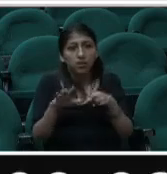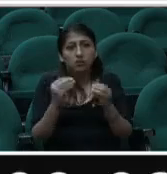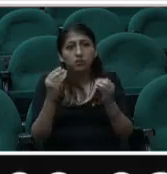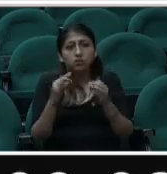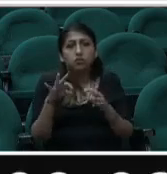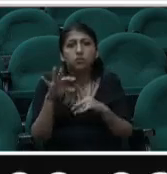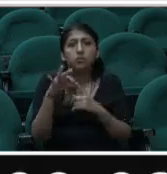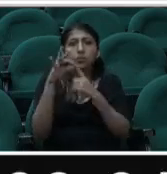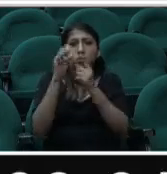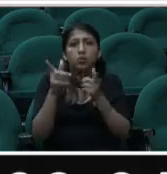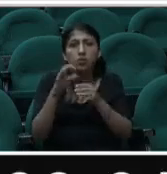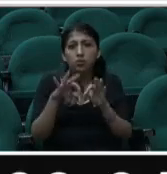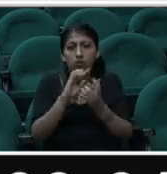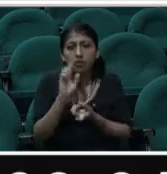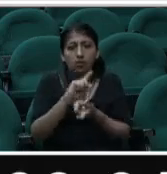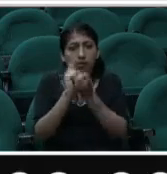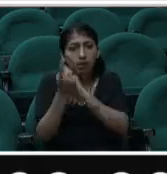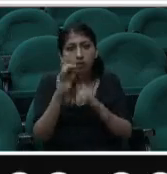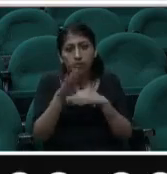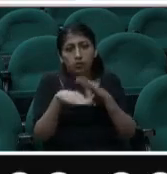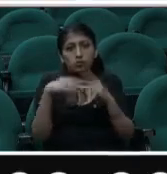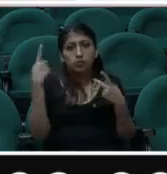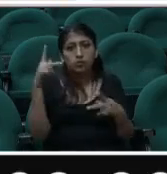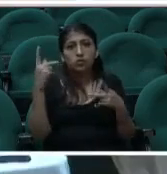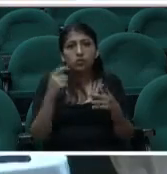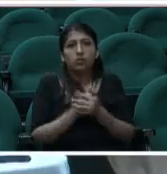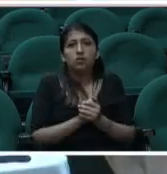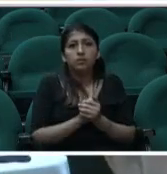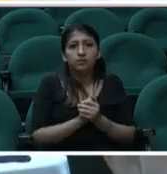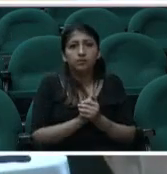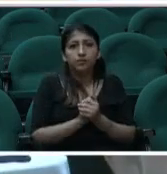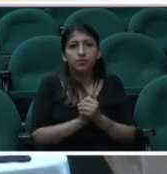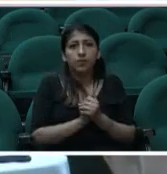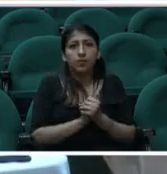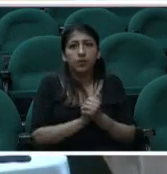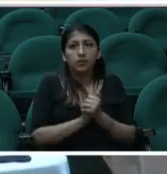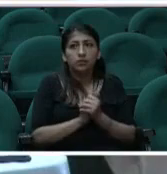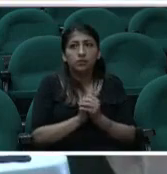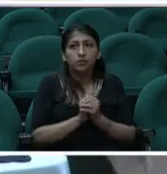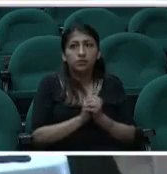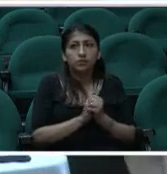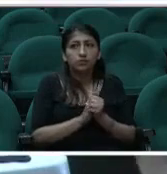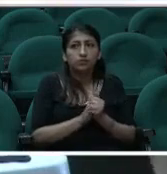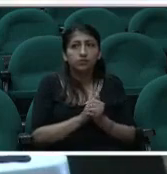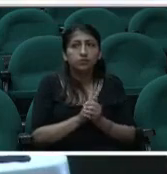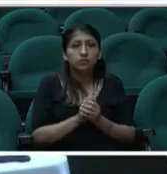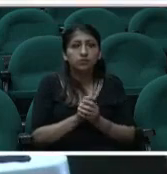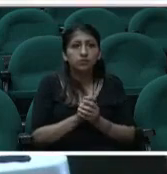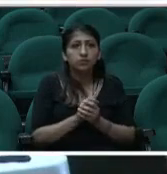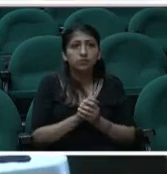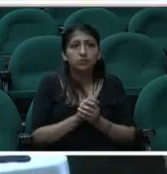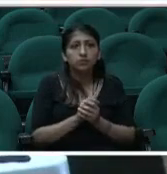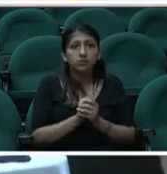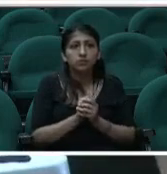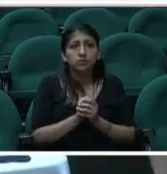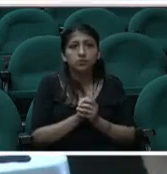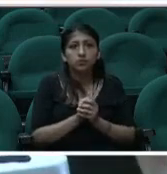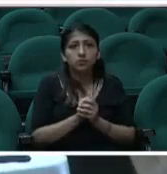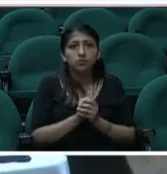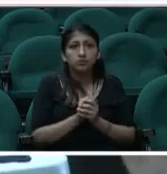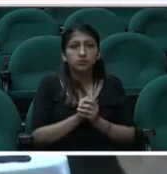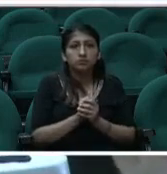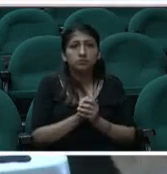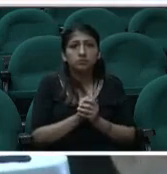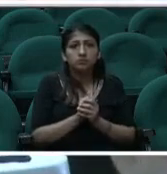tantos privilegios debemos cambiar de una vez por todas con esa política muchas gracias al candidato andréi granda ha dado la respuesta a